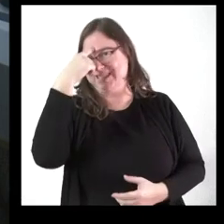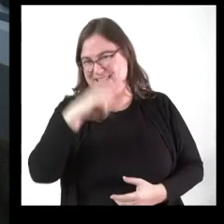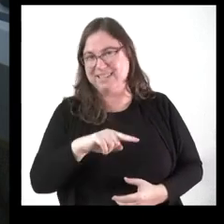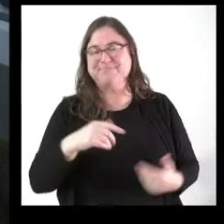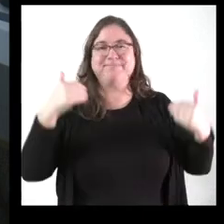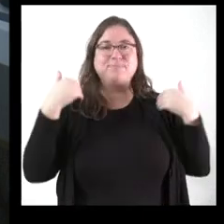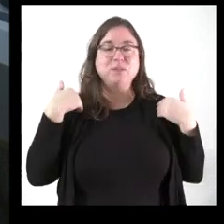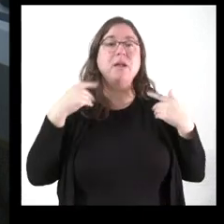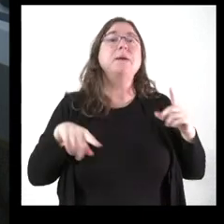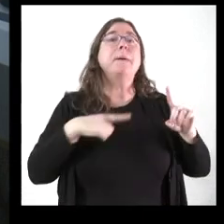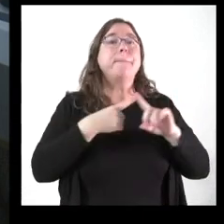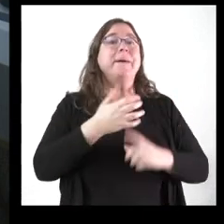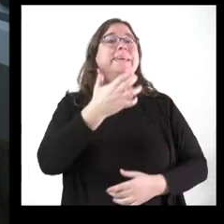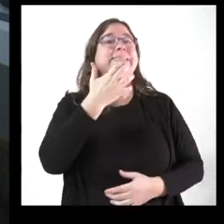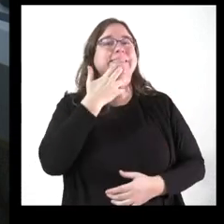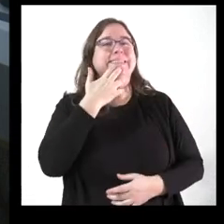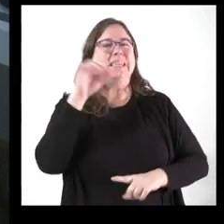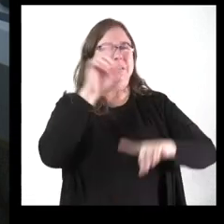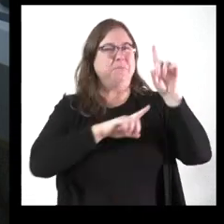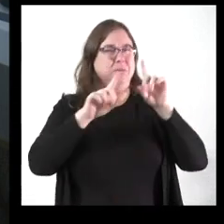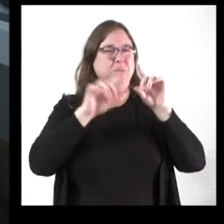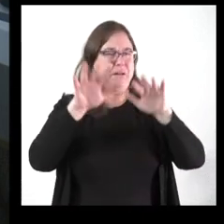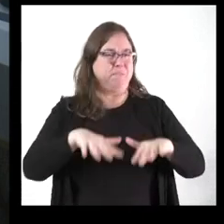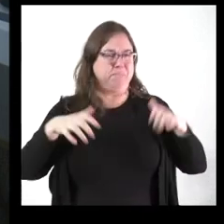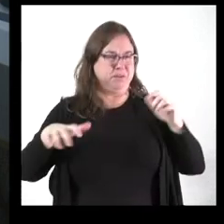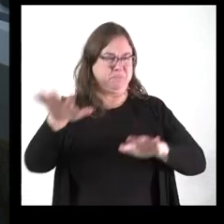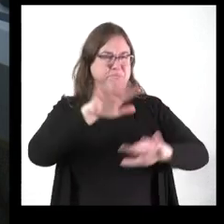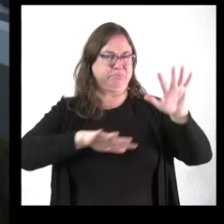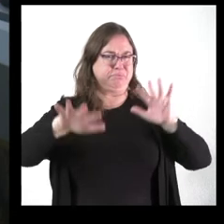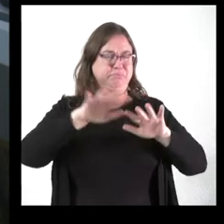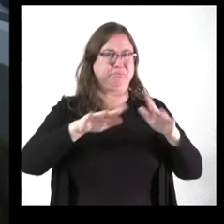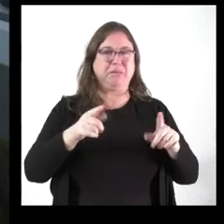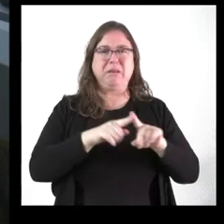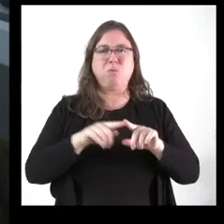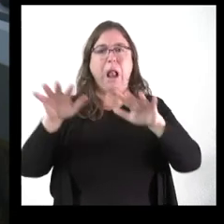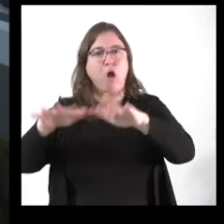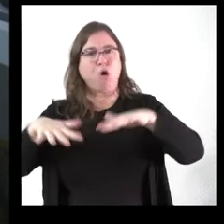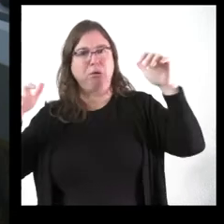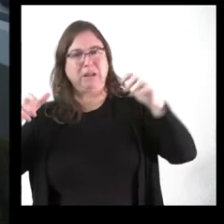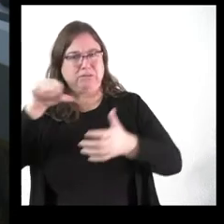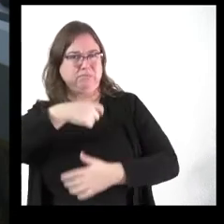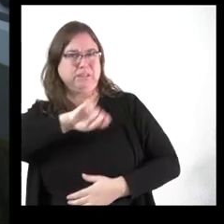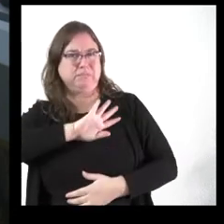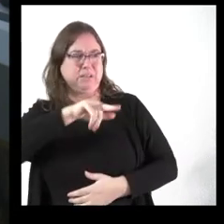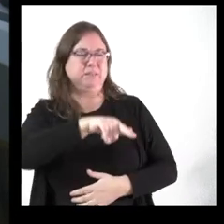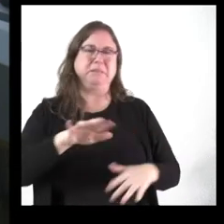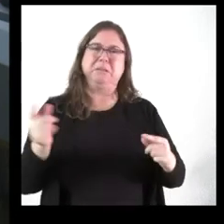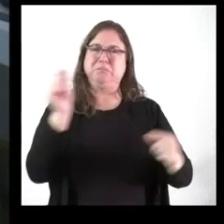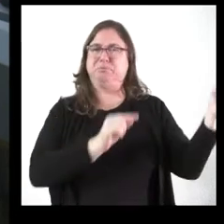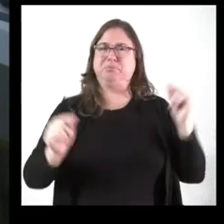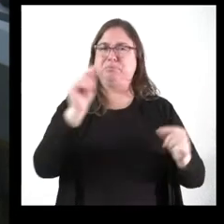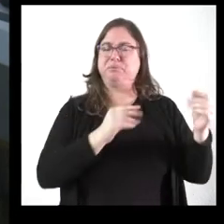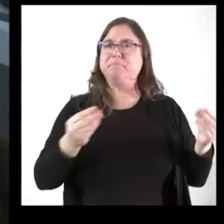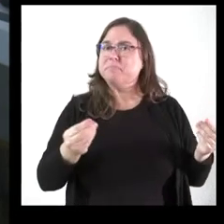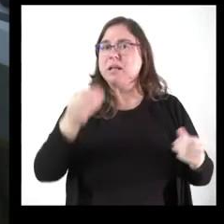y en cualquier caso si les preocupa esta deriva una deriva que no parece ser muy distinta la del propio congreso de los diputados Y si cree que hay grupos que tienen